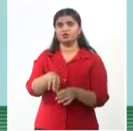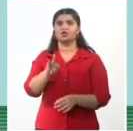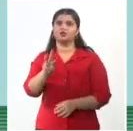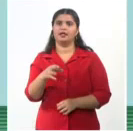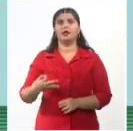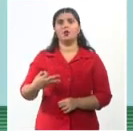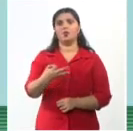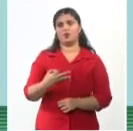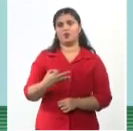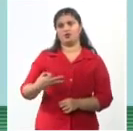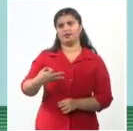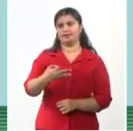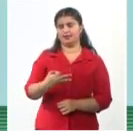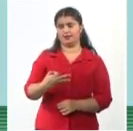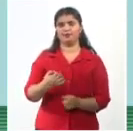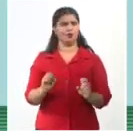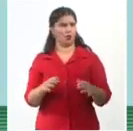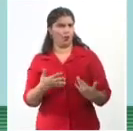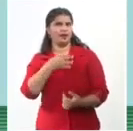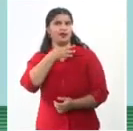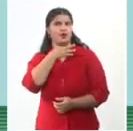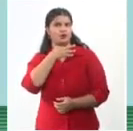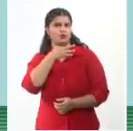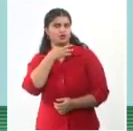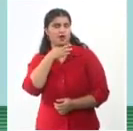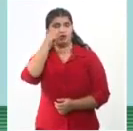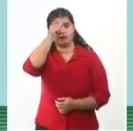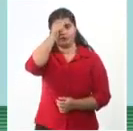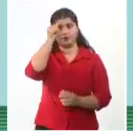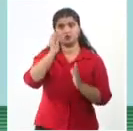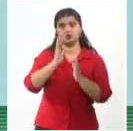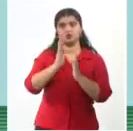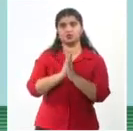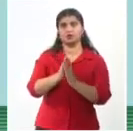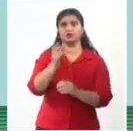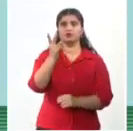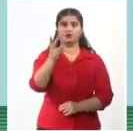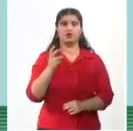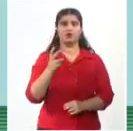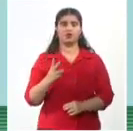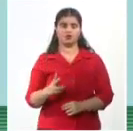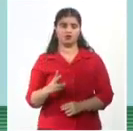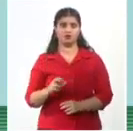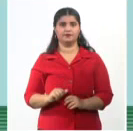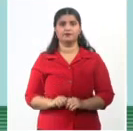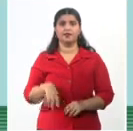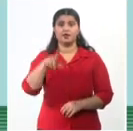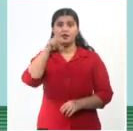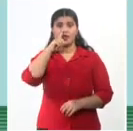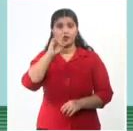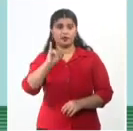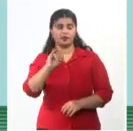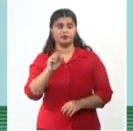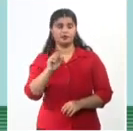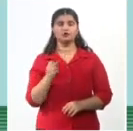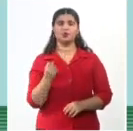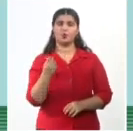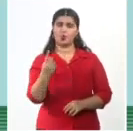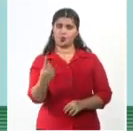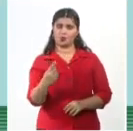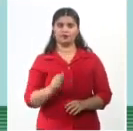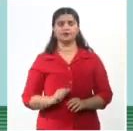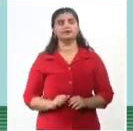municipios. En Encrucijada y Santo Domingo, 2 en cada uno, y en Camajuaní, 1.